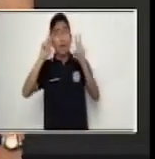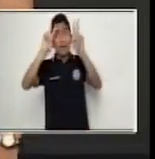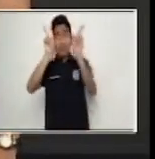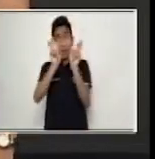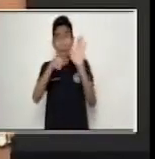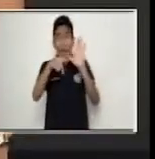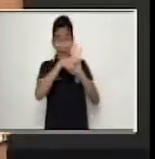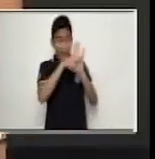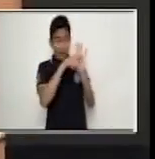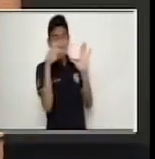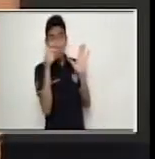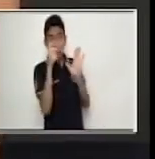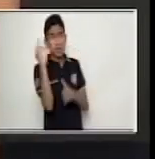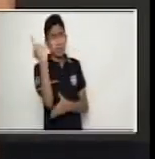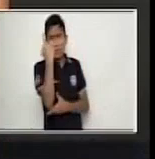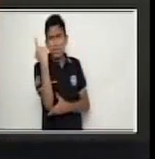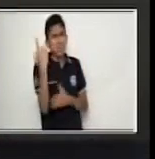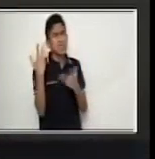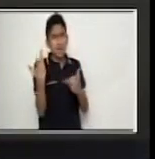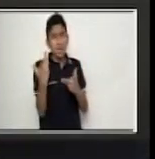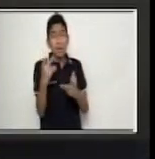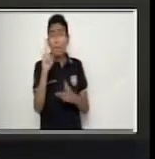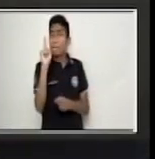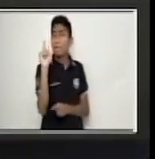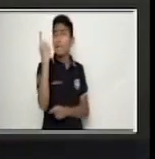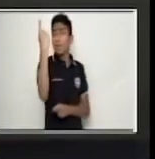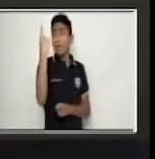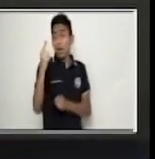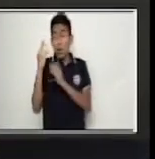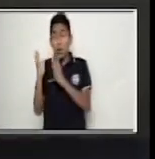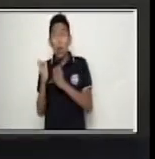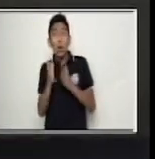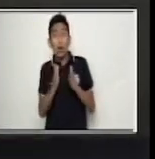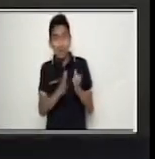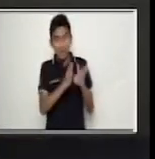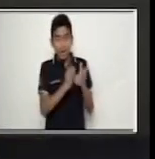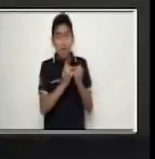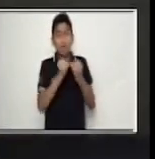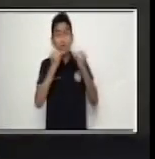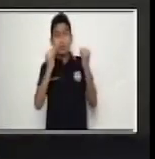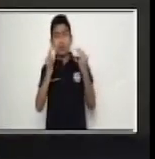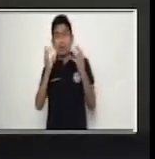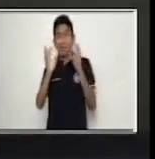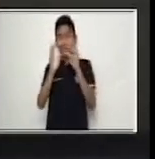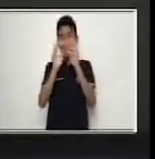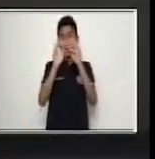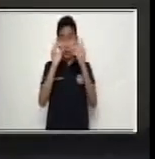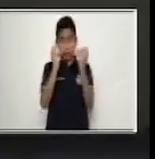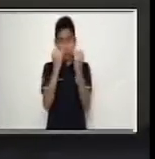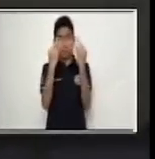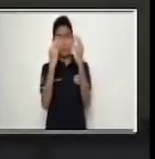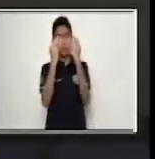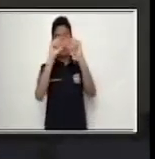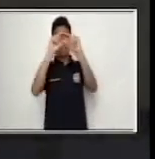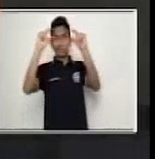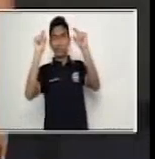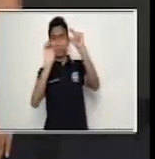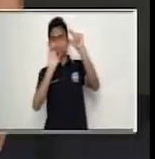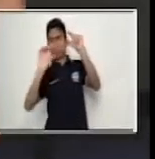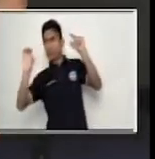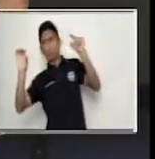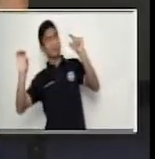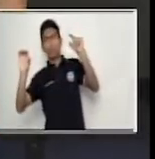lo importante es ordenar como paso número 1, que siempre el minuendo